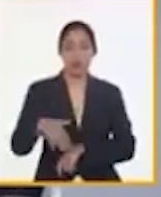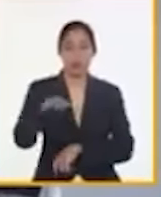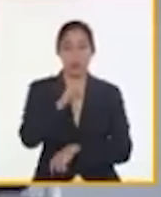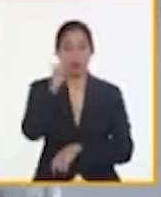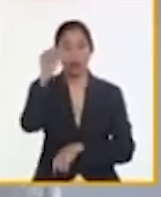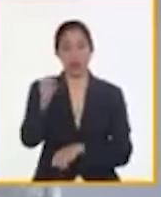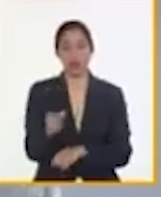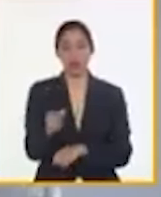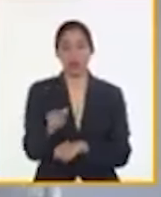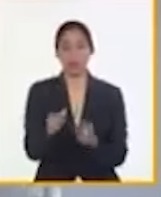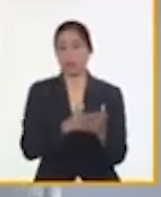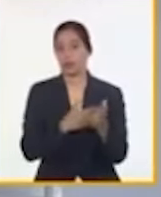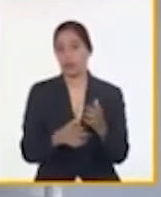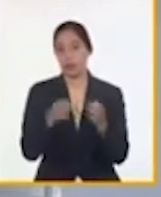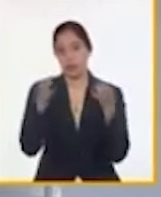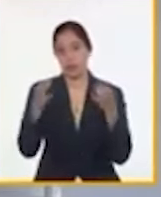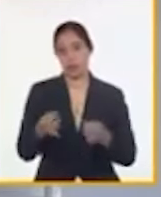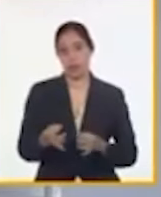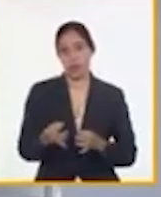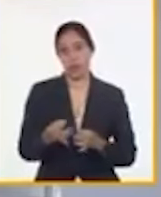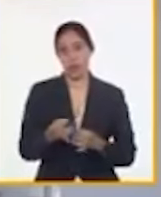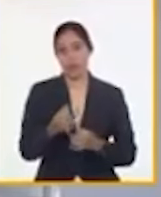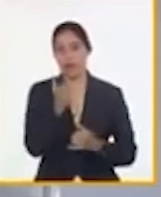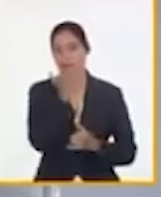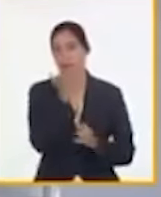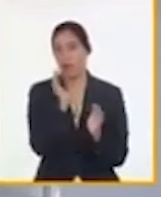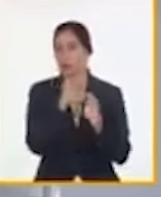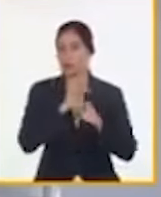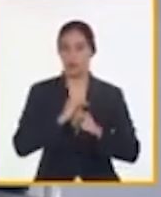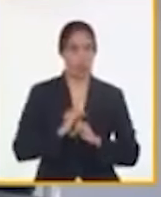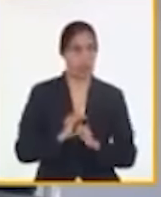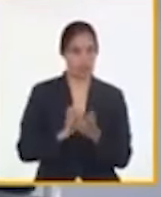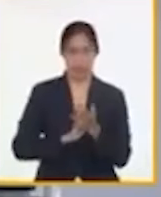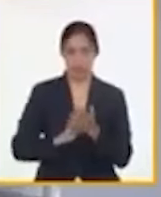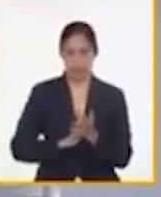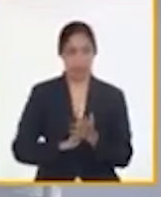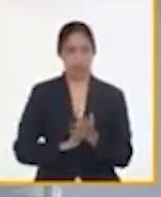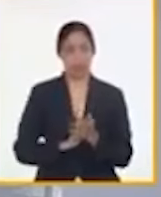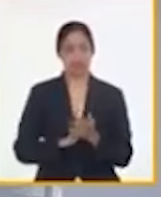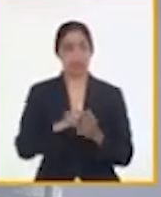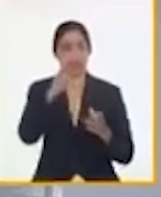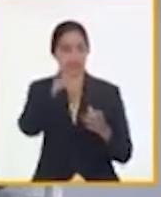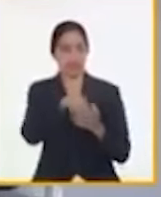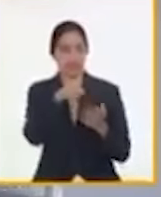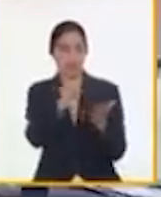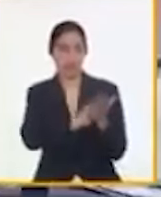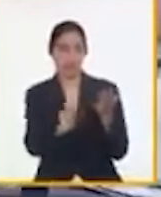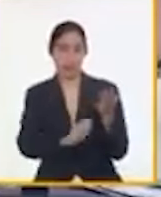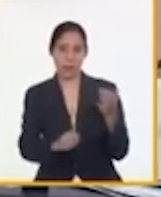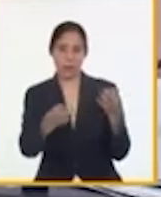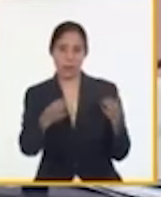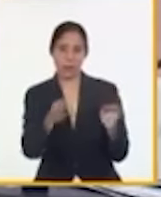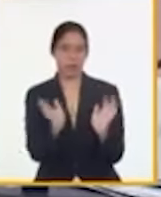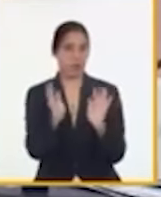pueden resultar afectados por esta medida. No hay ninguna razón, no hay ningún elemento, no hay ninguna letra en el texto que lo diga. Quienes lo han leído Correcto. muy mal.